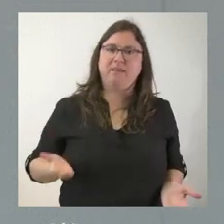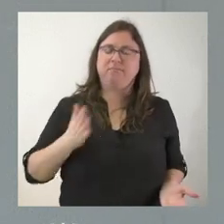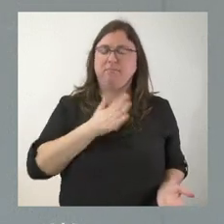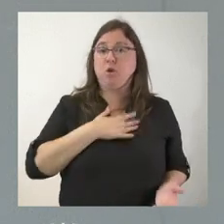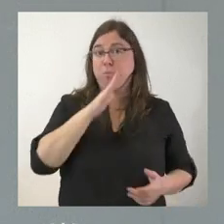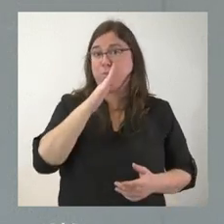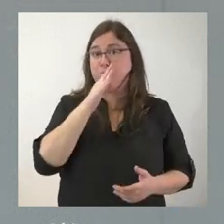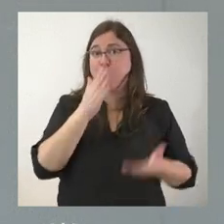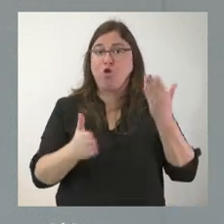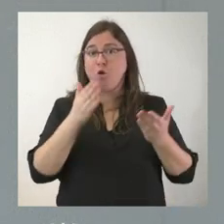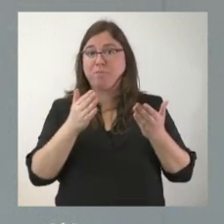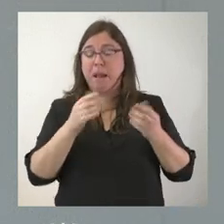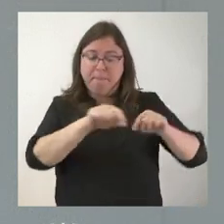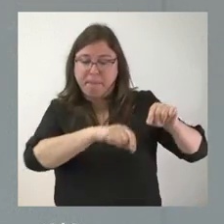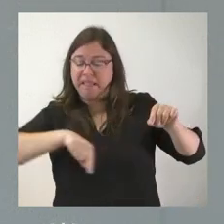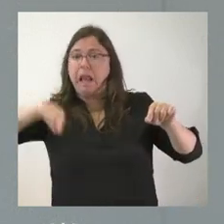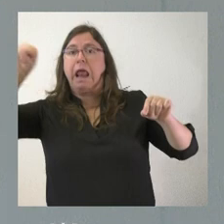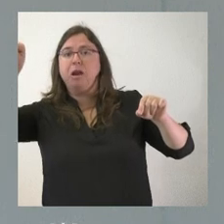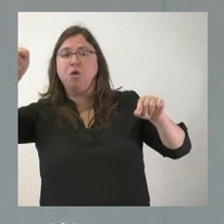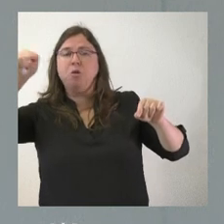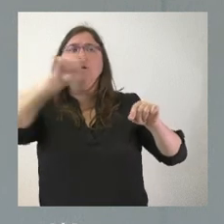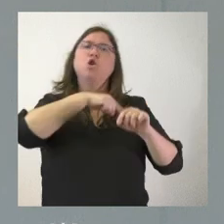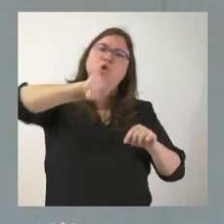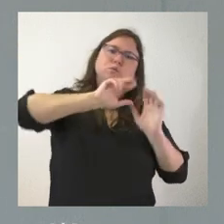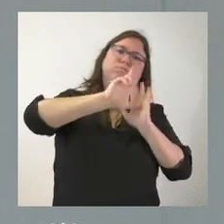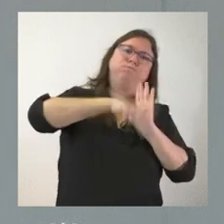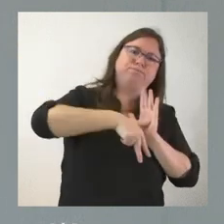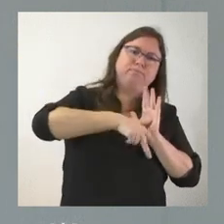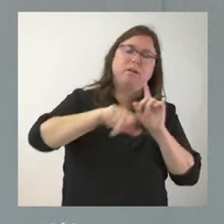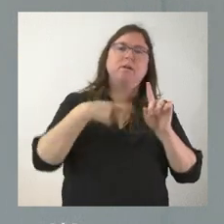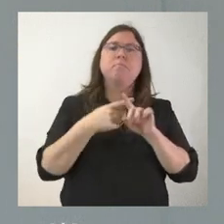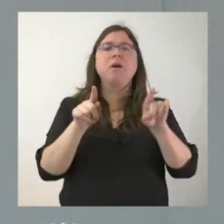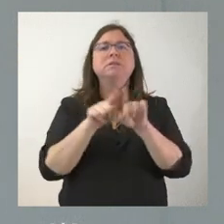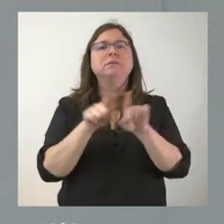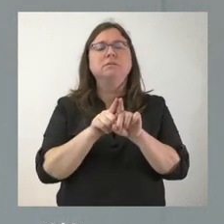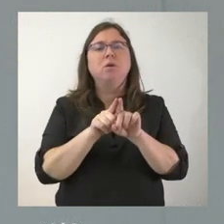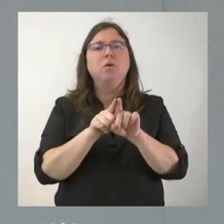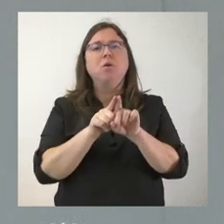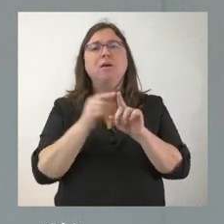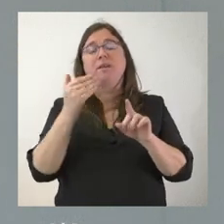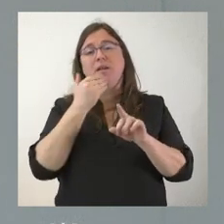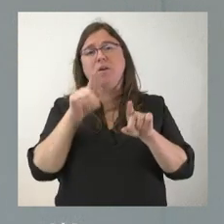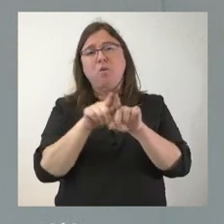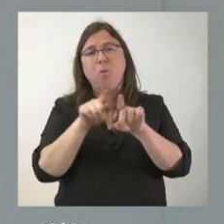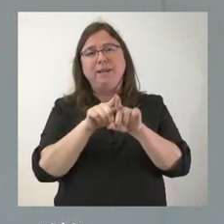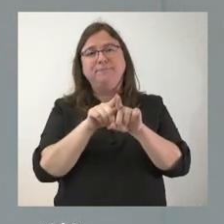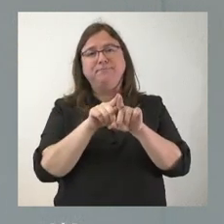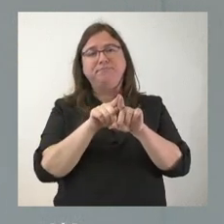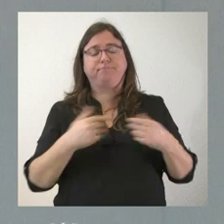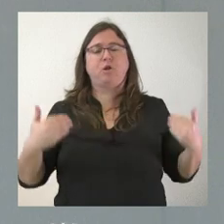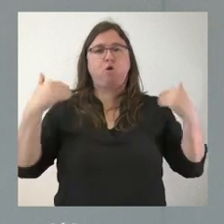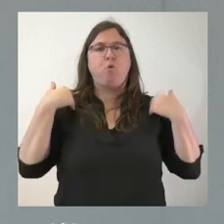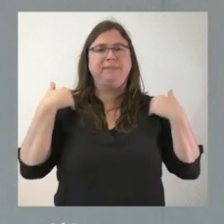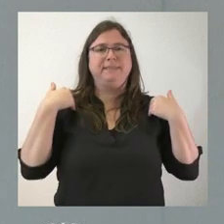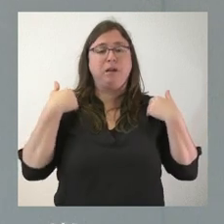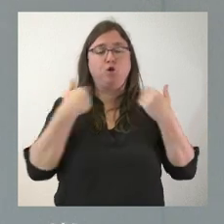al eje mediterráneo Pues hay un retraso evidente también en el nombramiento del comisario de este